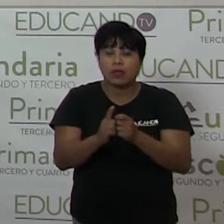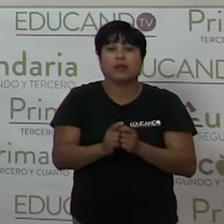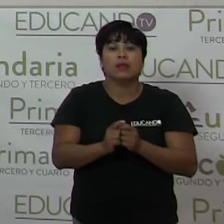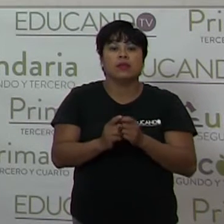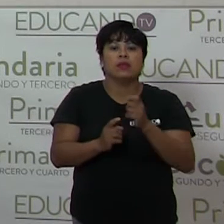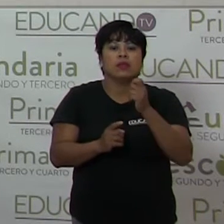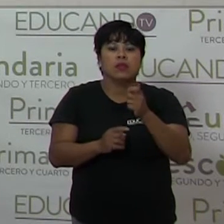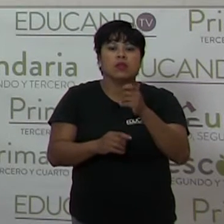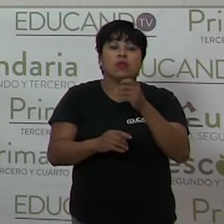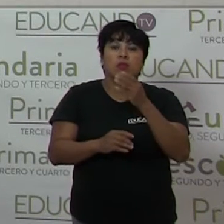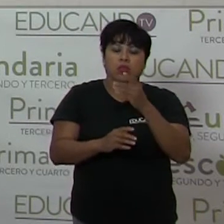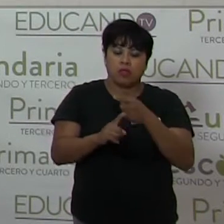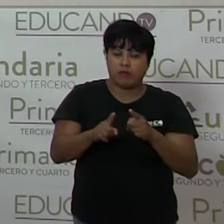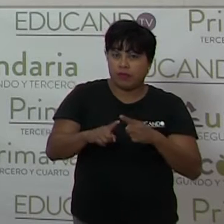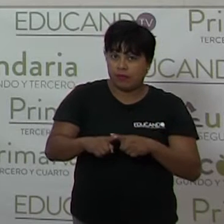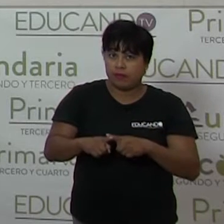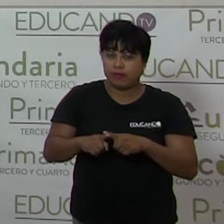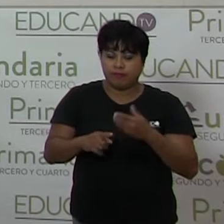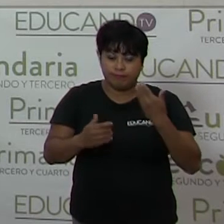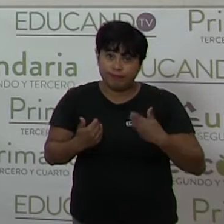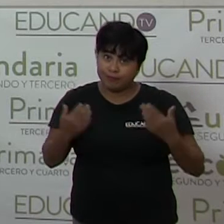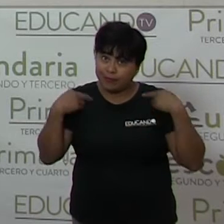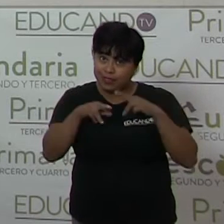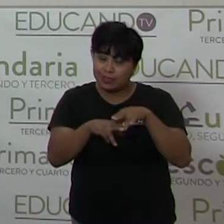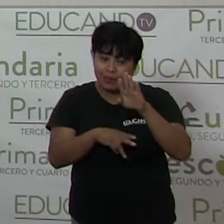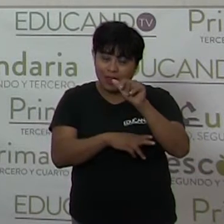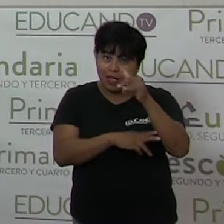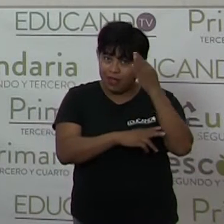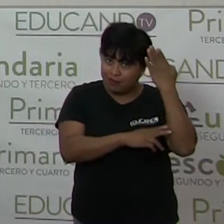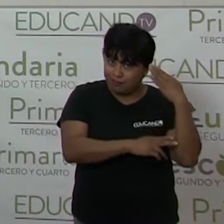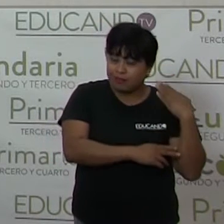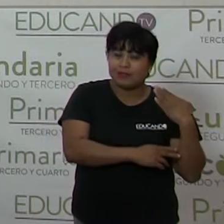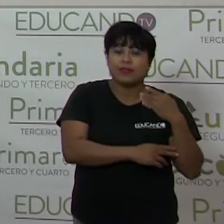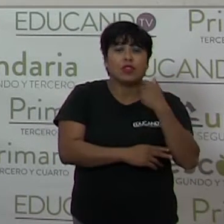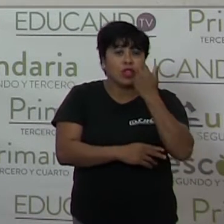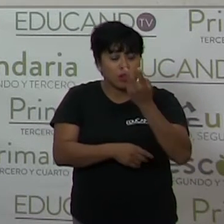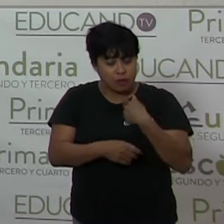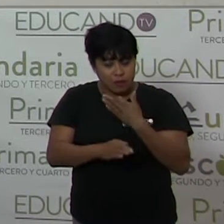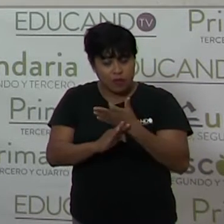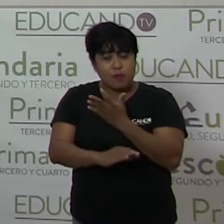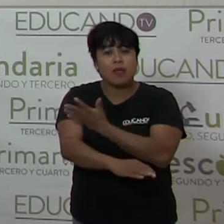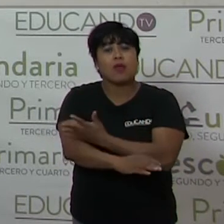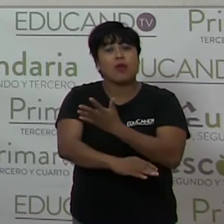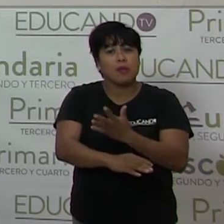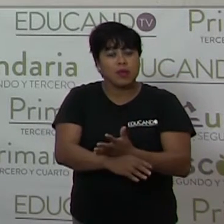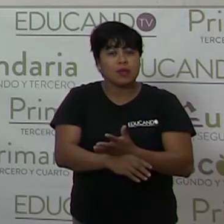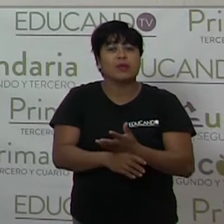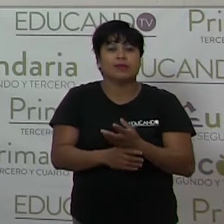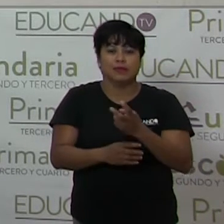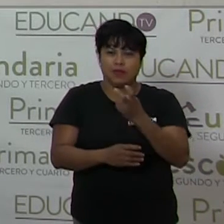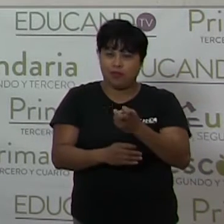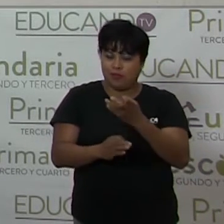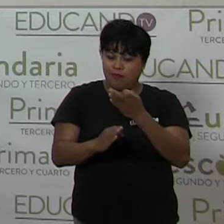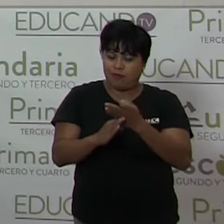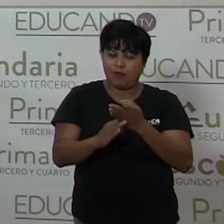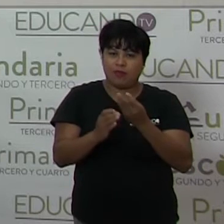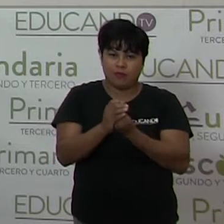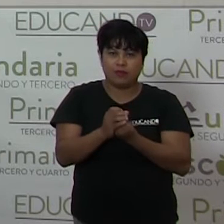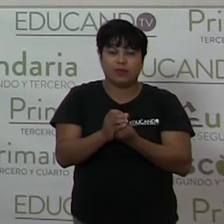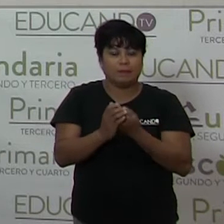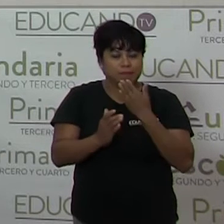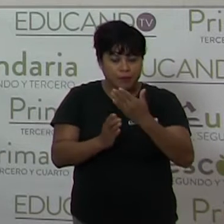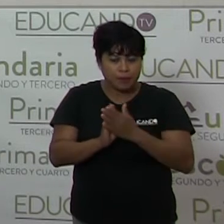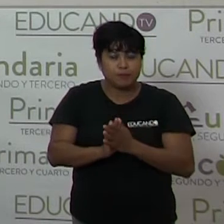los números 1 2 3 4 5 yo soy la maestra blanca y quiero que me acompañes este día en esta aventura